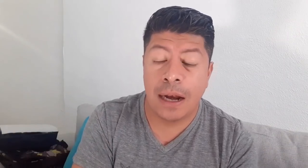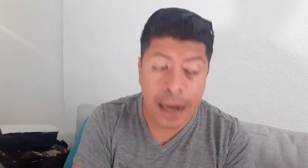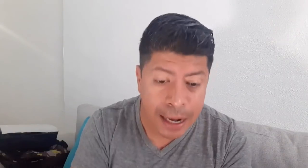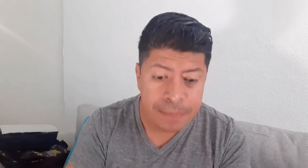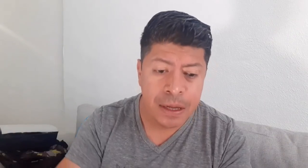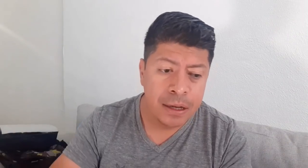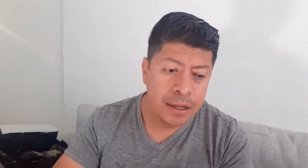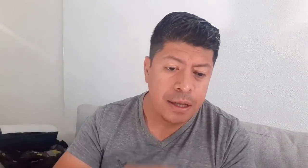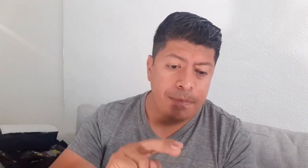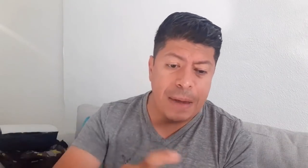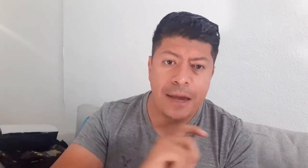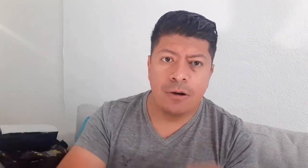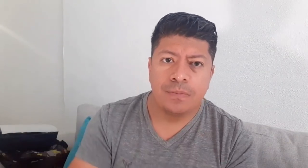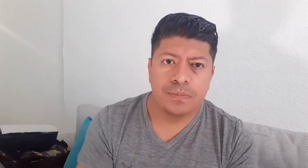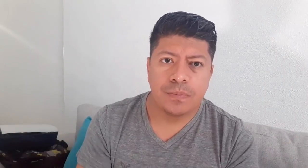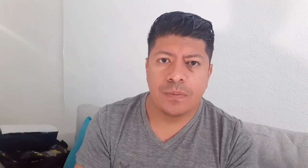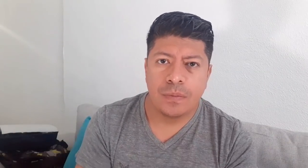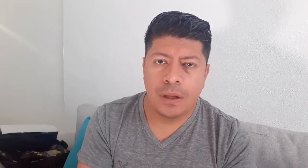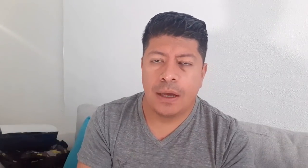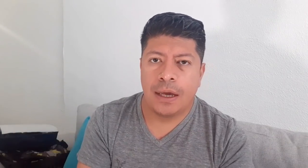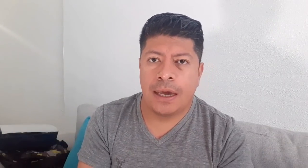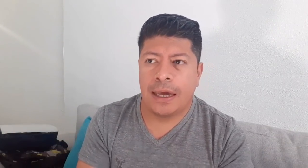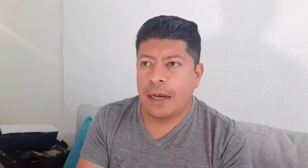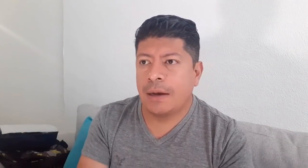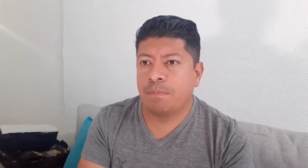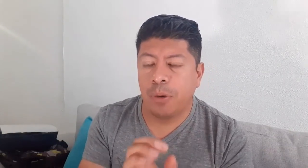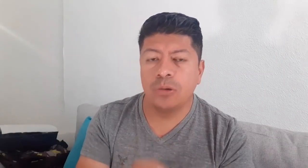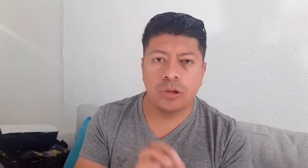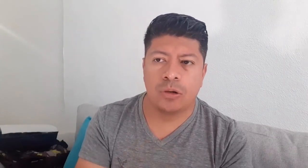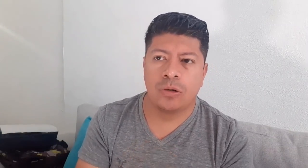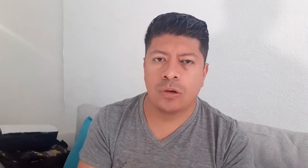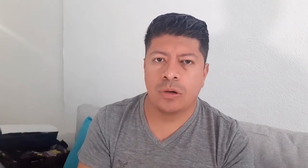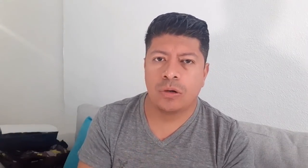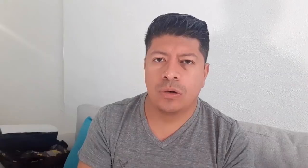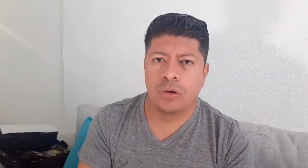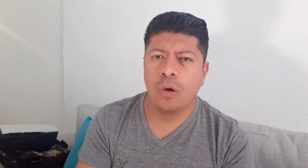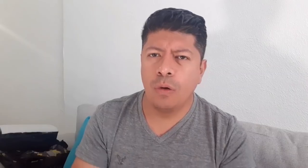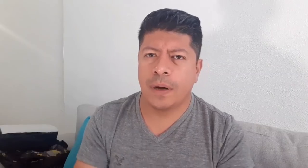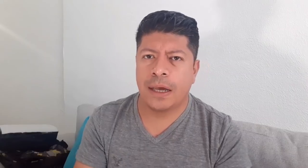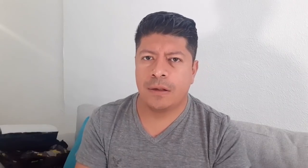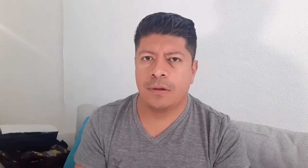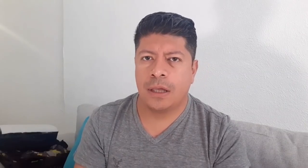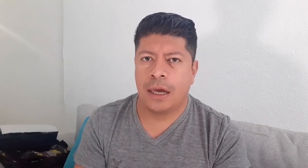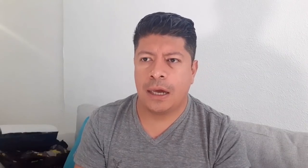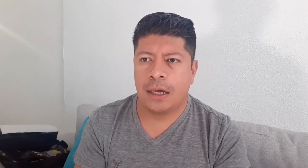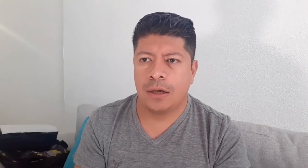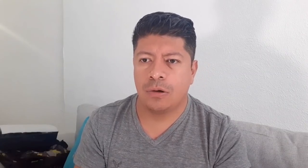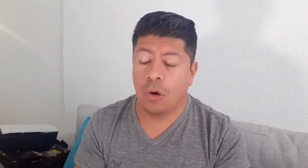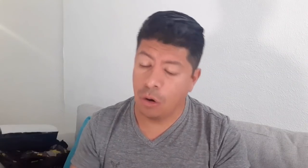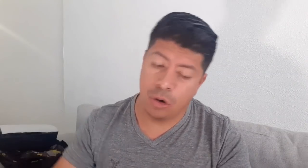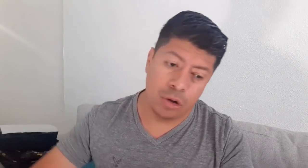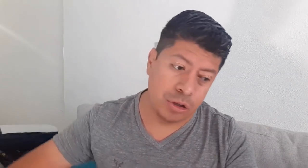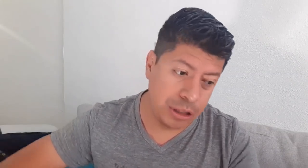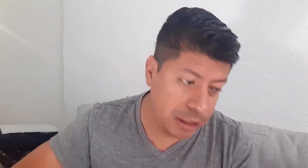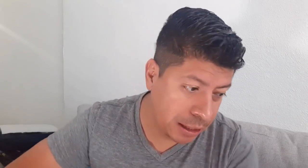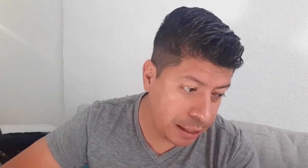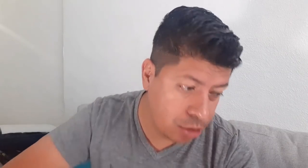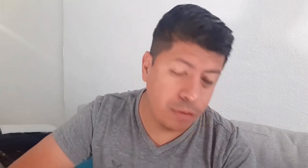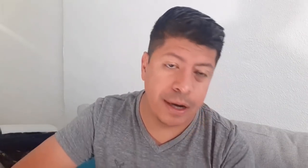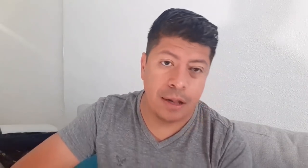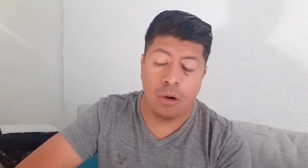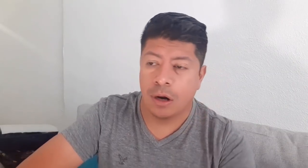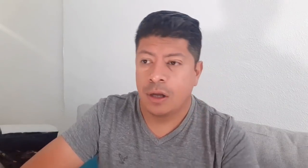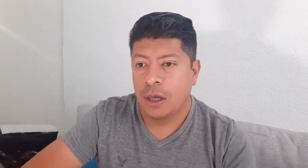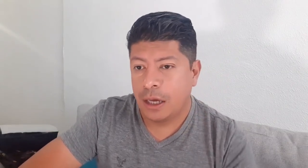ciudad de Guadalajara. Pero el punto cumbre donde dijo, oh no, sí, qué